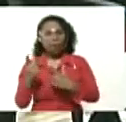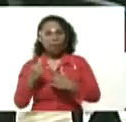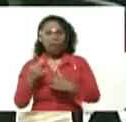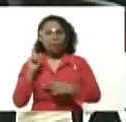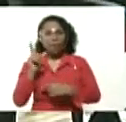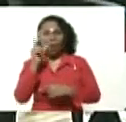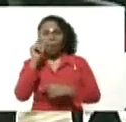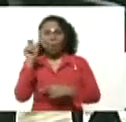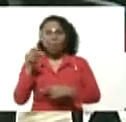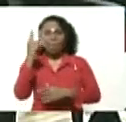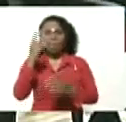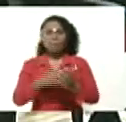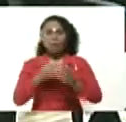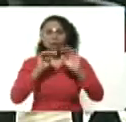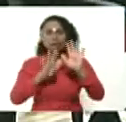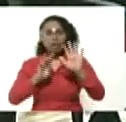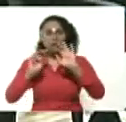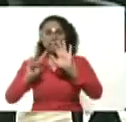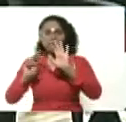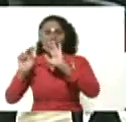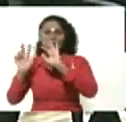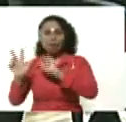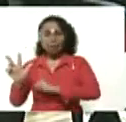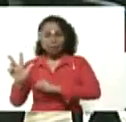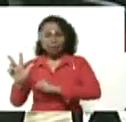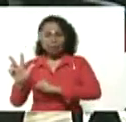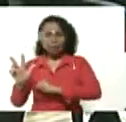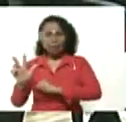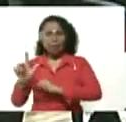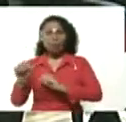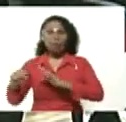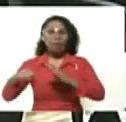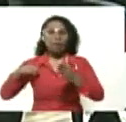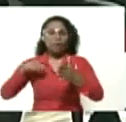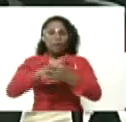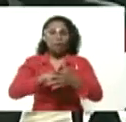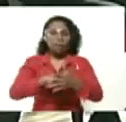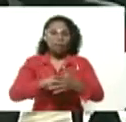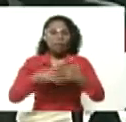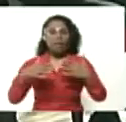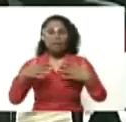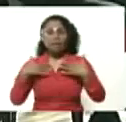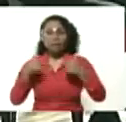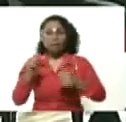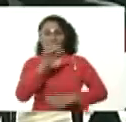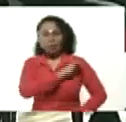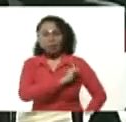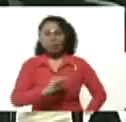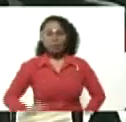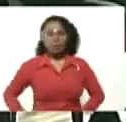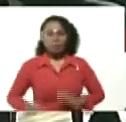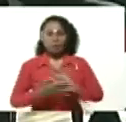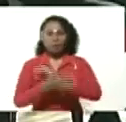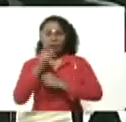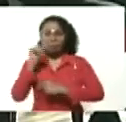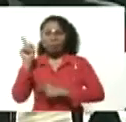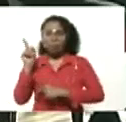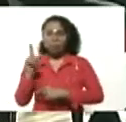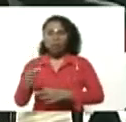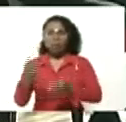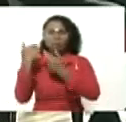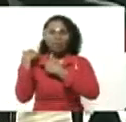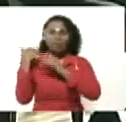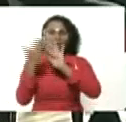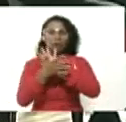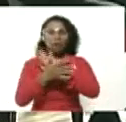Nixon de 1973, cuando el golpe contra Salvador Allende, decía Nixon, que no eran ellos responsables de que